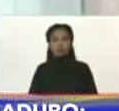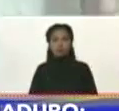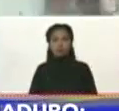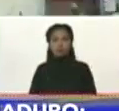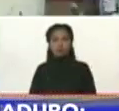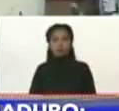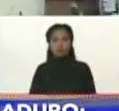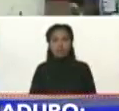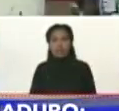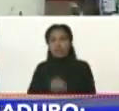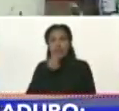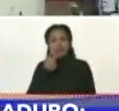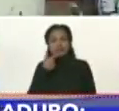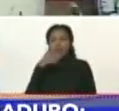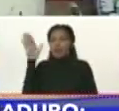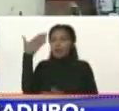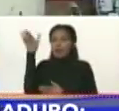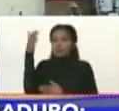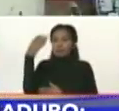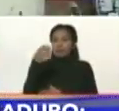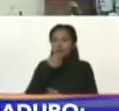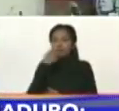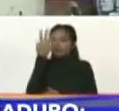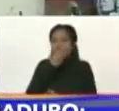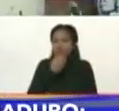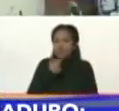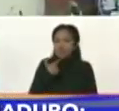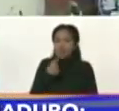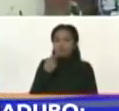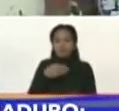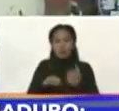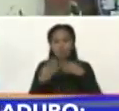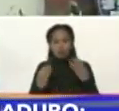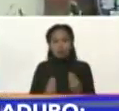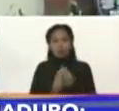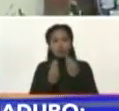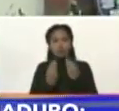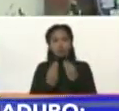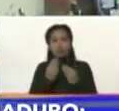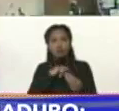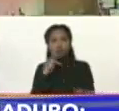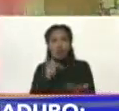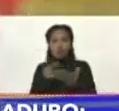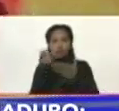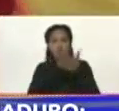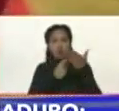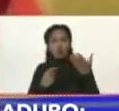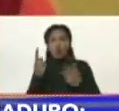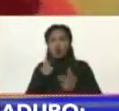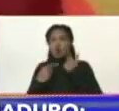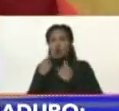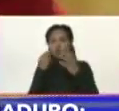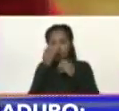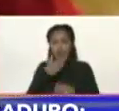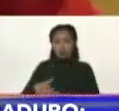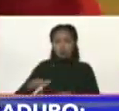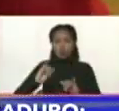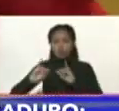Es muy hermosa. Ahí vamos todos. Ahí estamos dibujados los colores de todos los